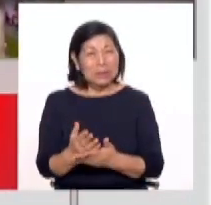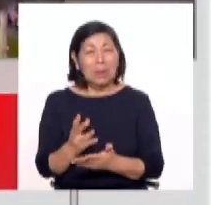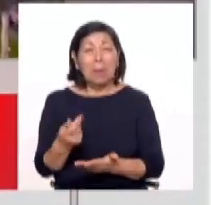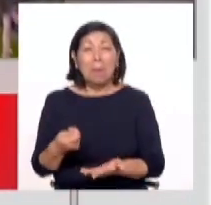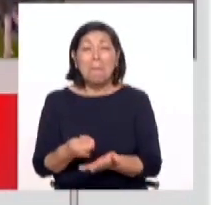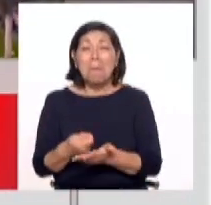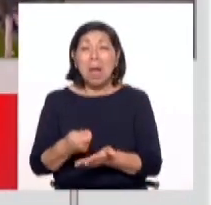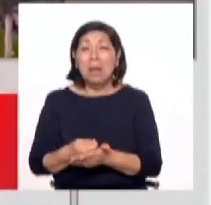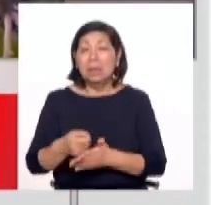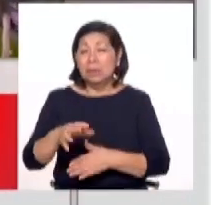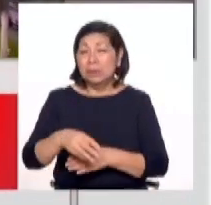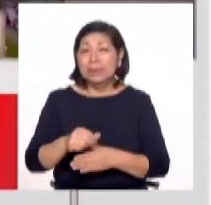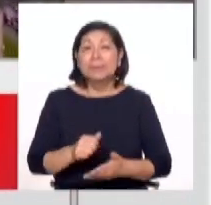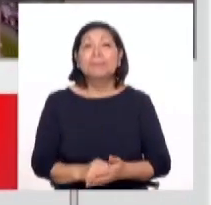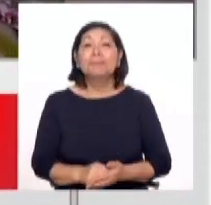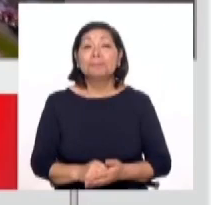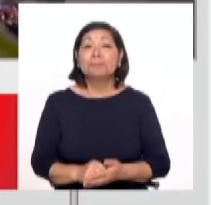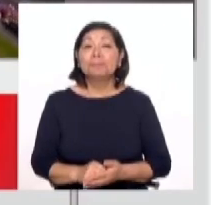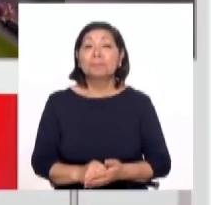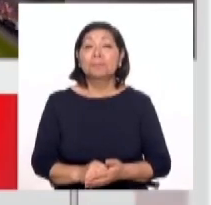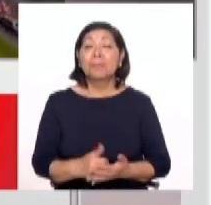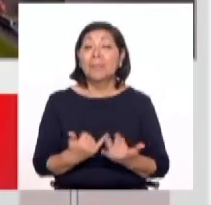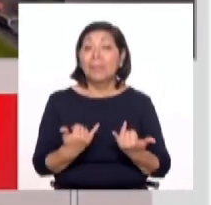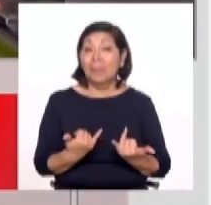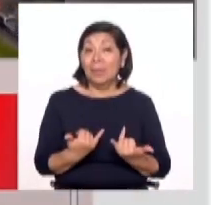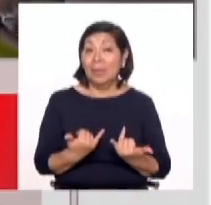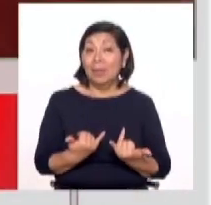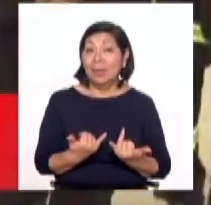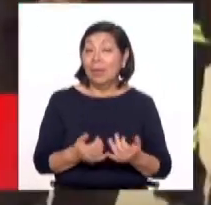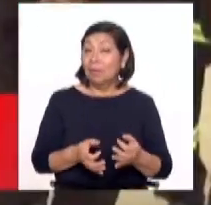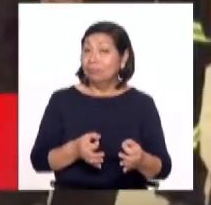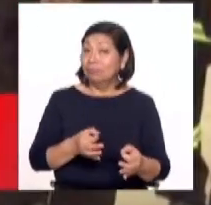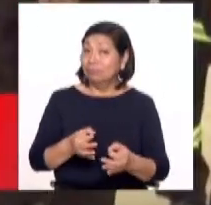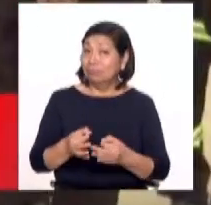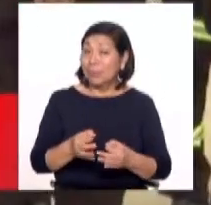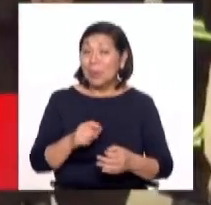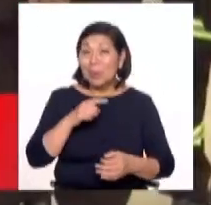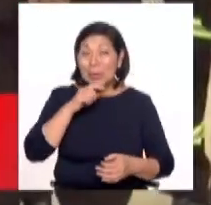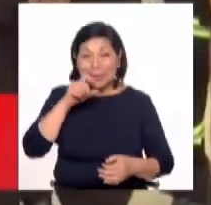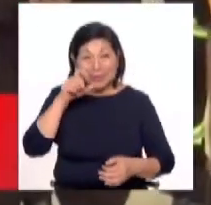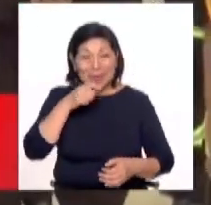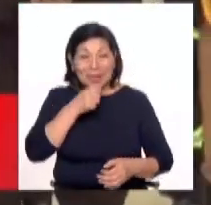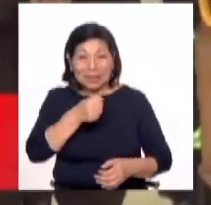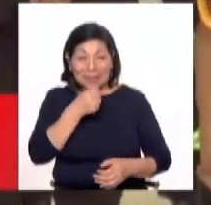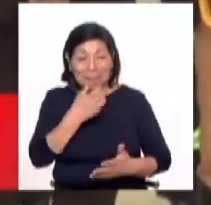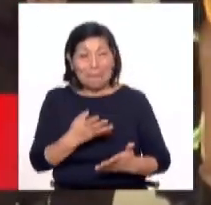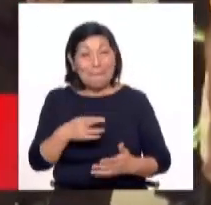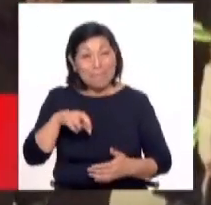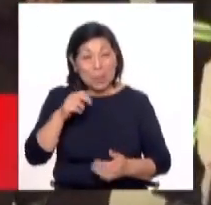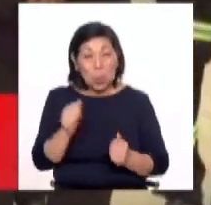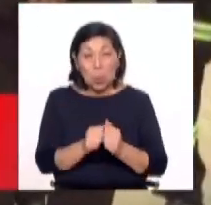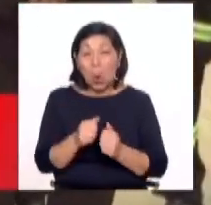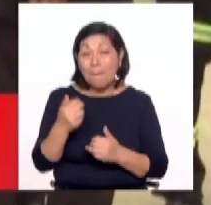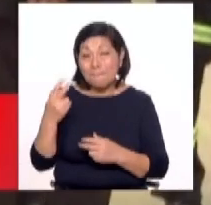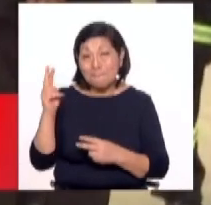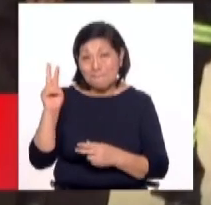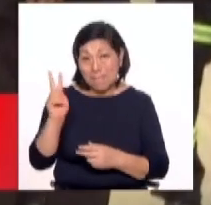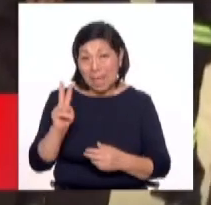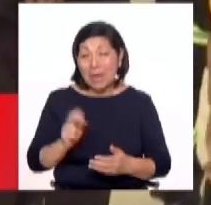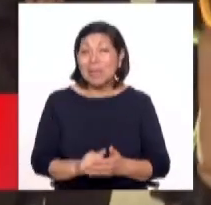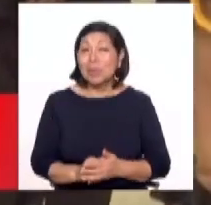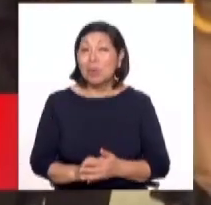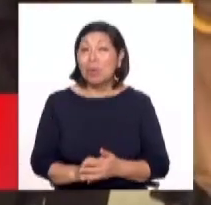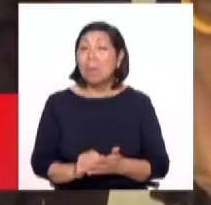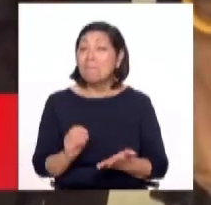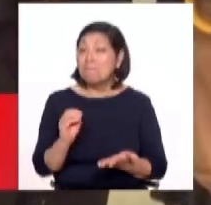extorsión. ¿Se ha escuchado? Bien, Omar, María Fernanda, estos han sido los detalles respecto al plan de seguridad ante el partido Perú-Venezuela. Recordemos